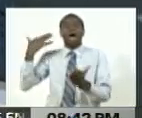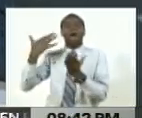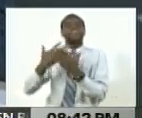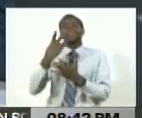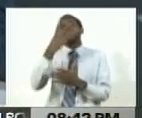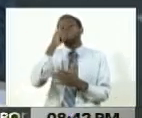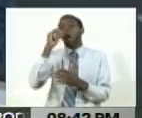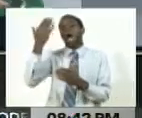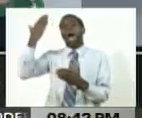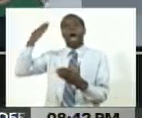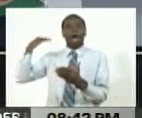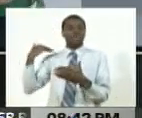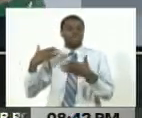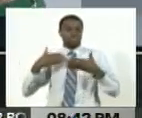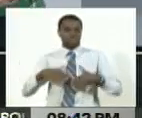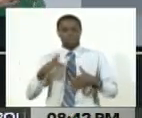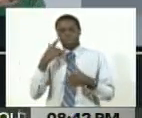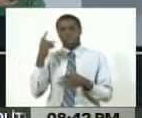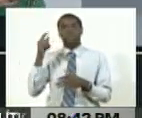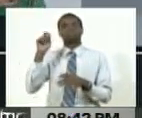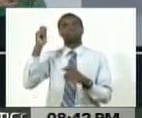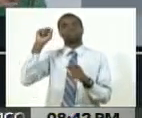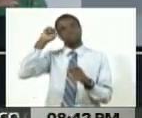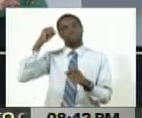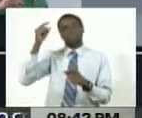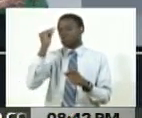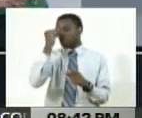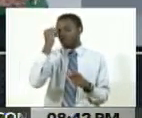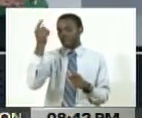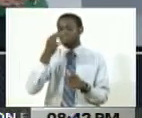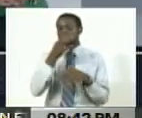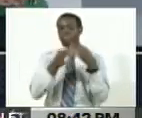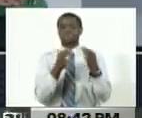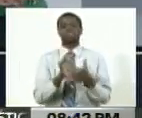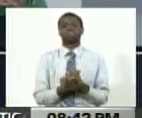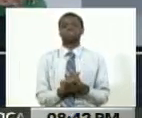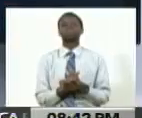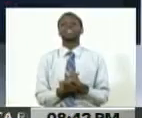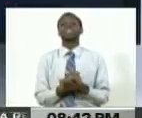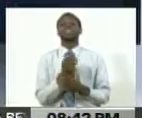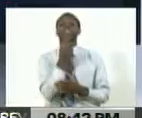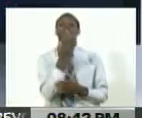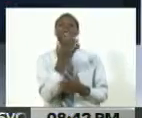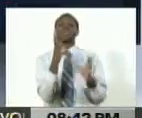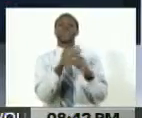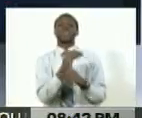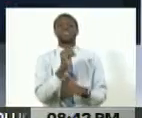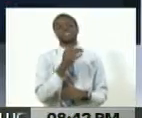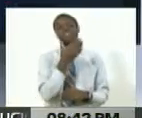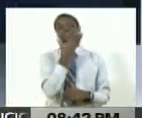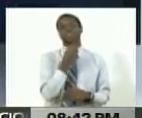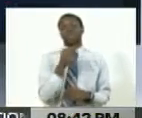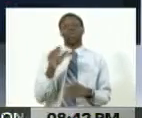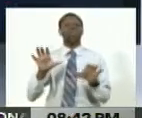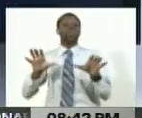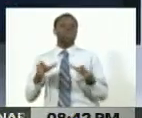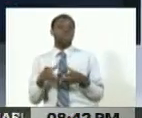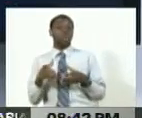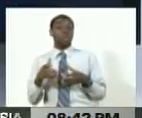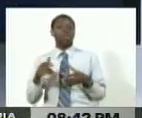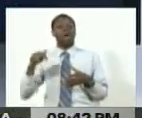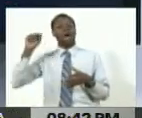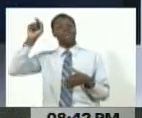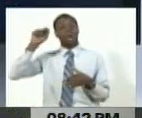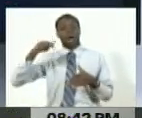siembra. Los detalles con Yosmari Moreno. Buenas noches, Yosmari. Buenas noches, Julio. Ahora les comentamos que el colectivo Guatuyusei, que se encuentra ubicado en el